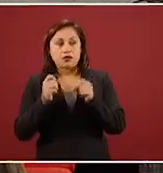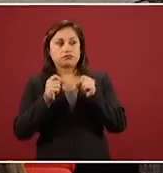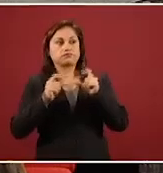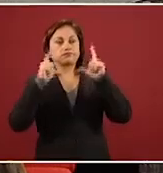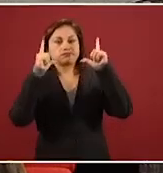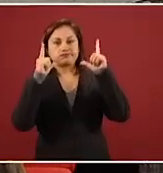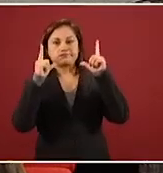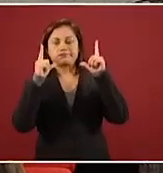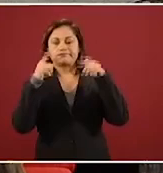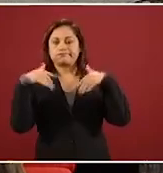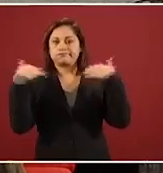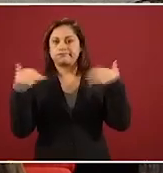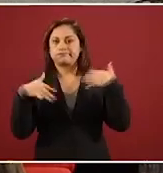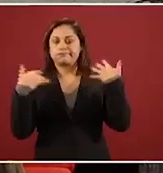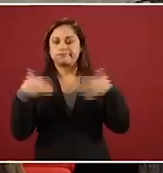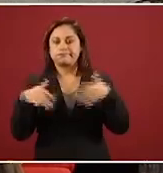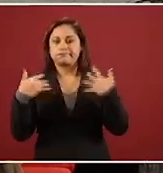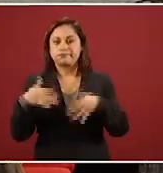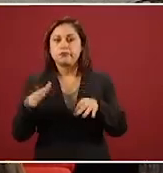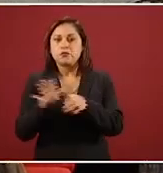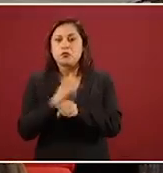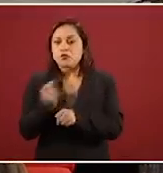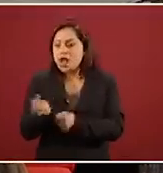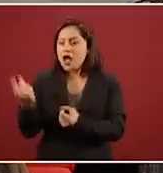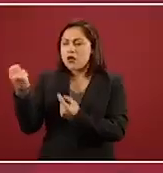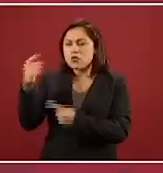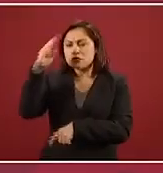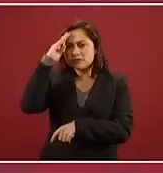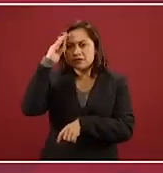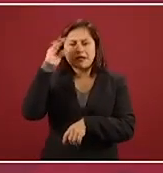porque pensaban que iba a seguir lo mismo